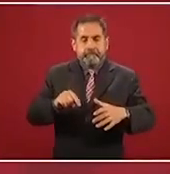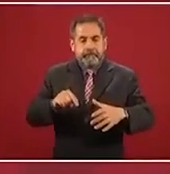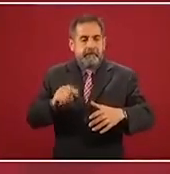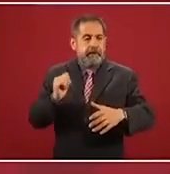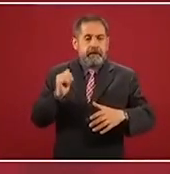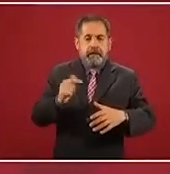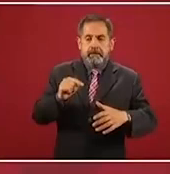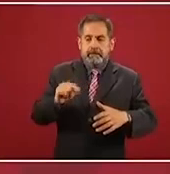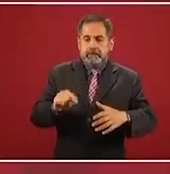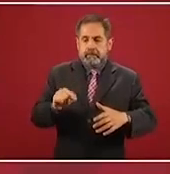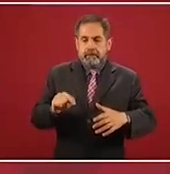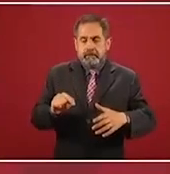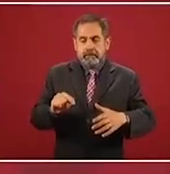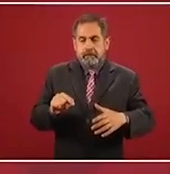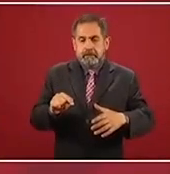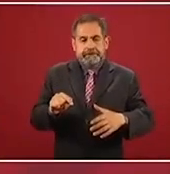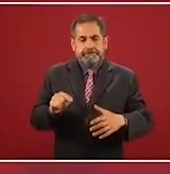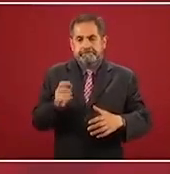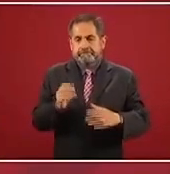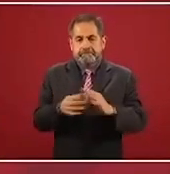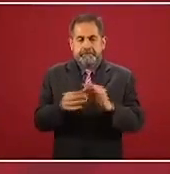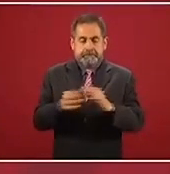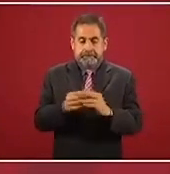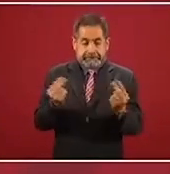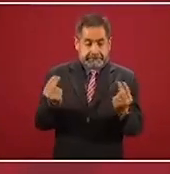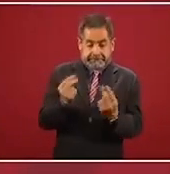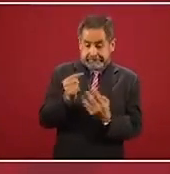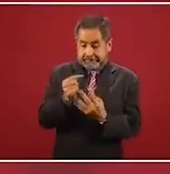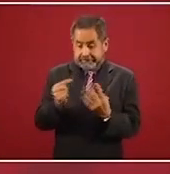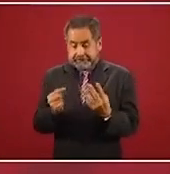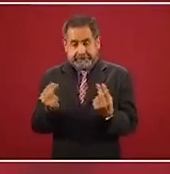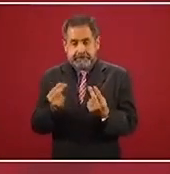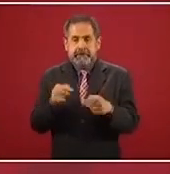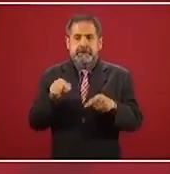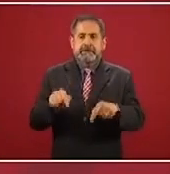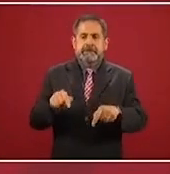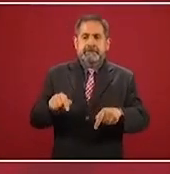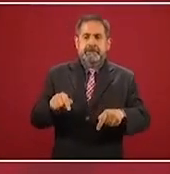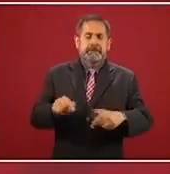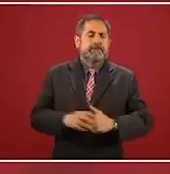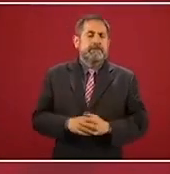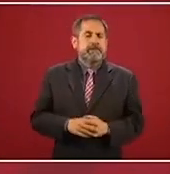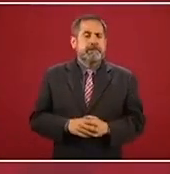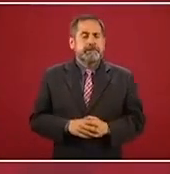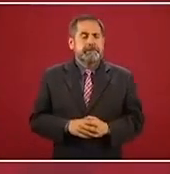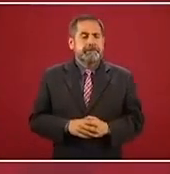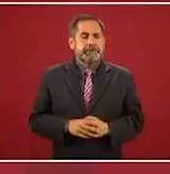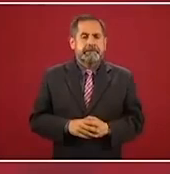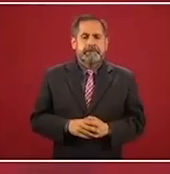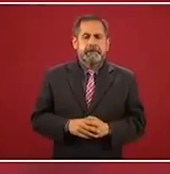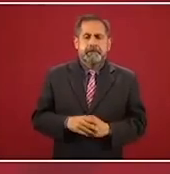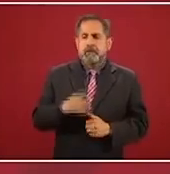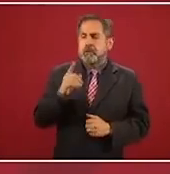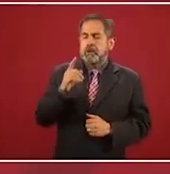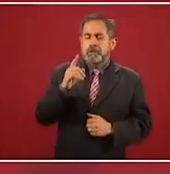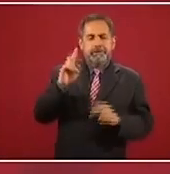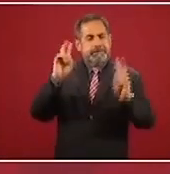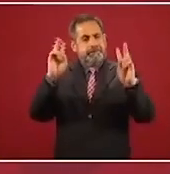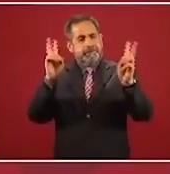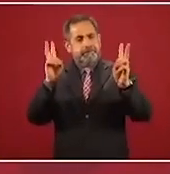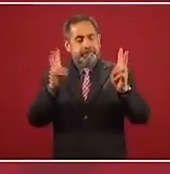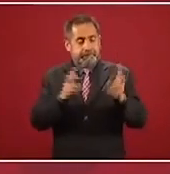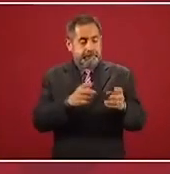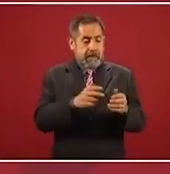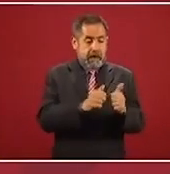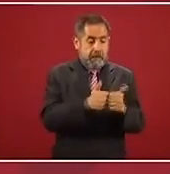todas estas necesidades, no solo de pan vive el